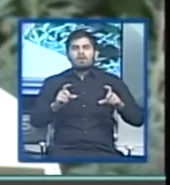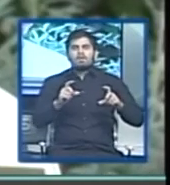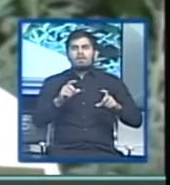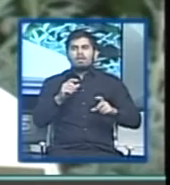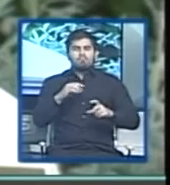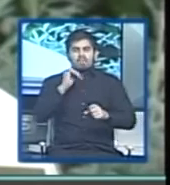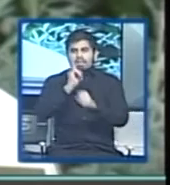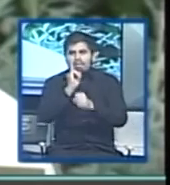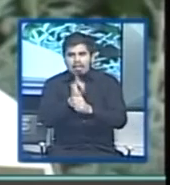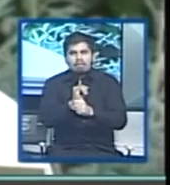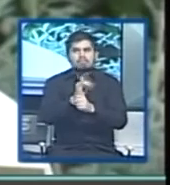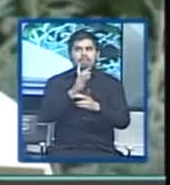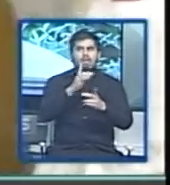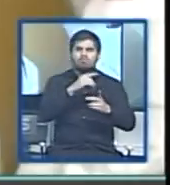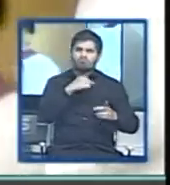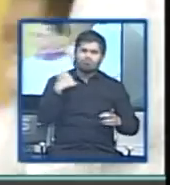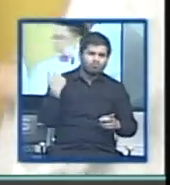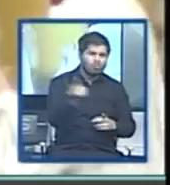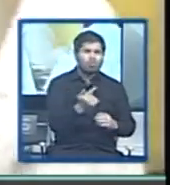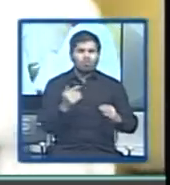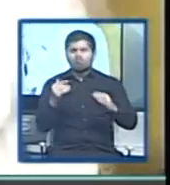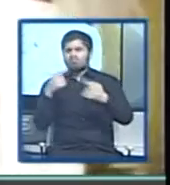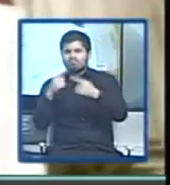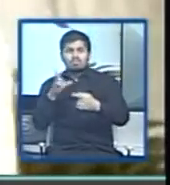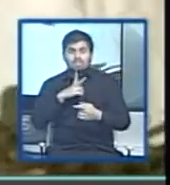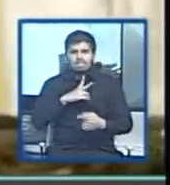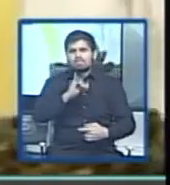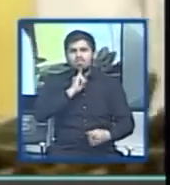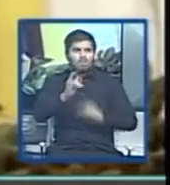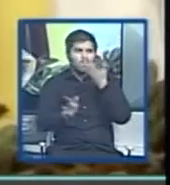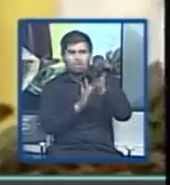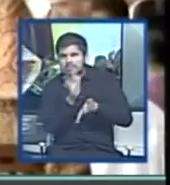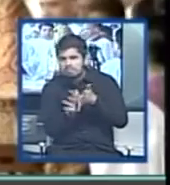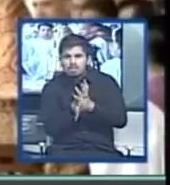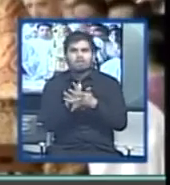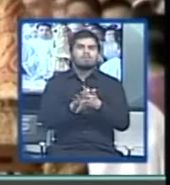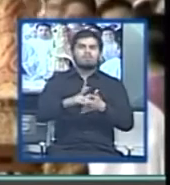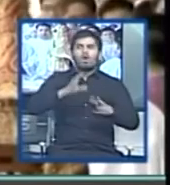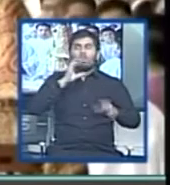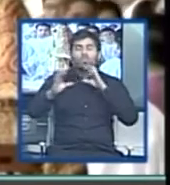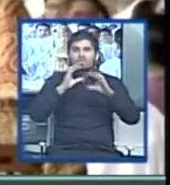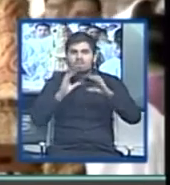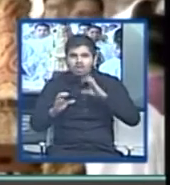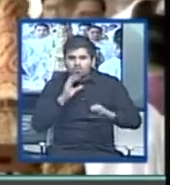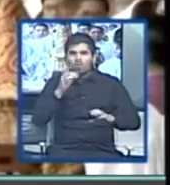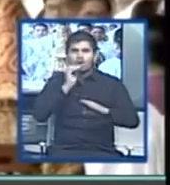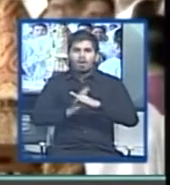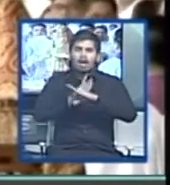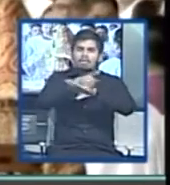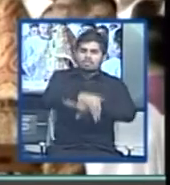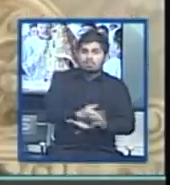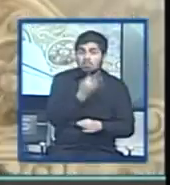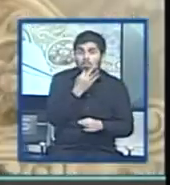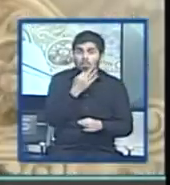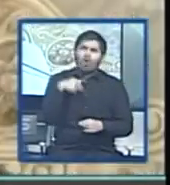¿verdad?, para ver iglesias, templos que tengan intérprete de lengua de señas y todo lo que es la comunicación, los accesos. Hoy me